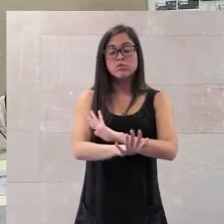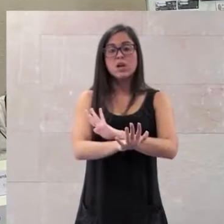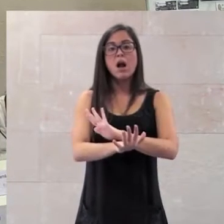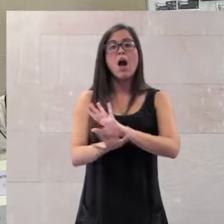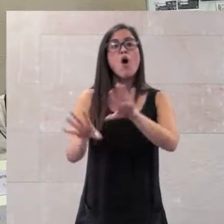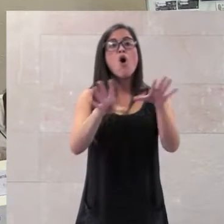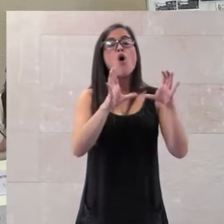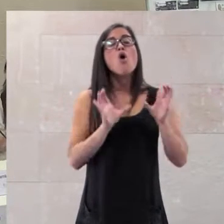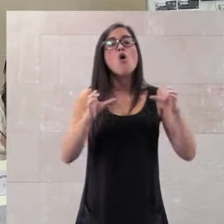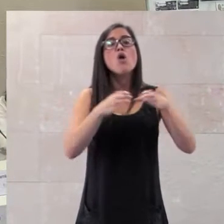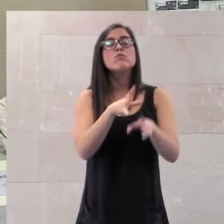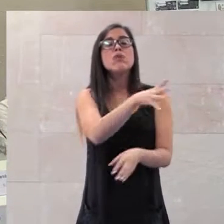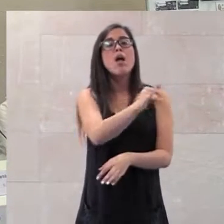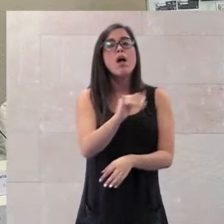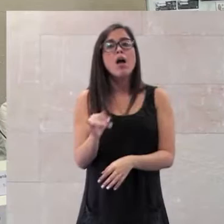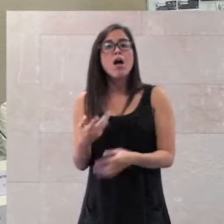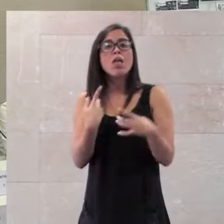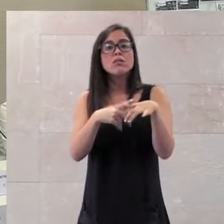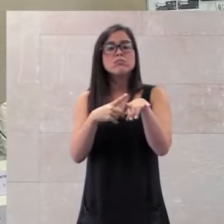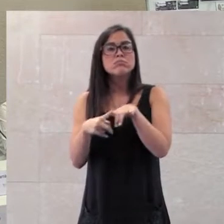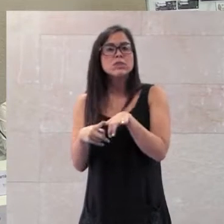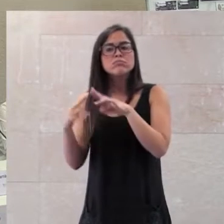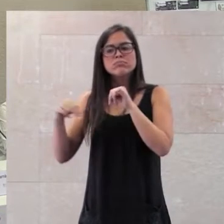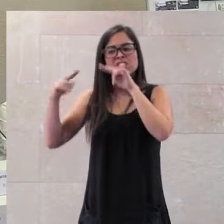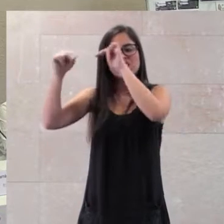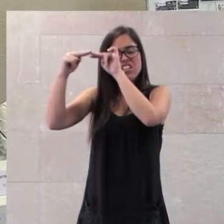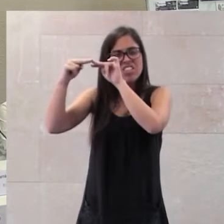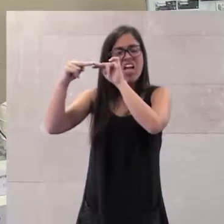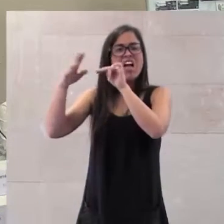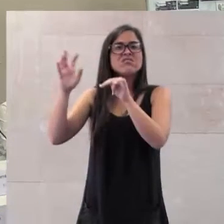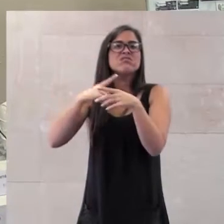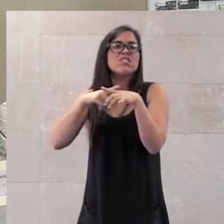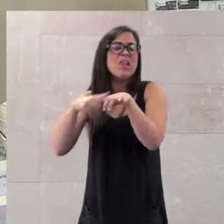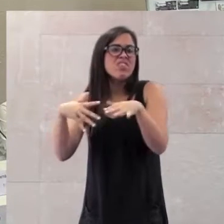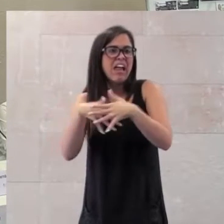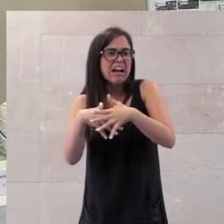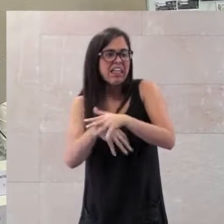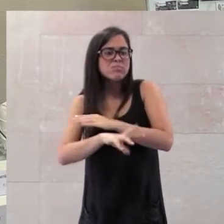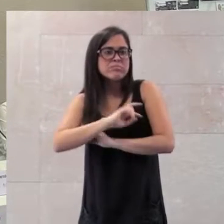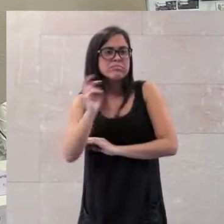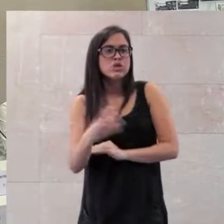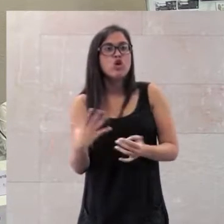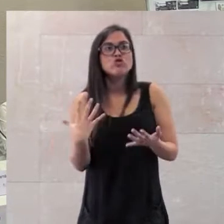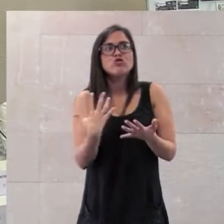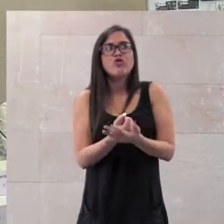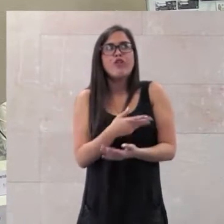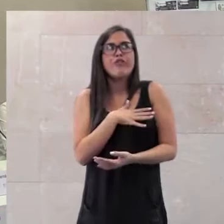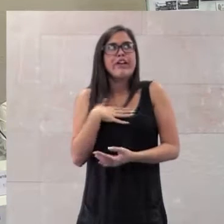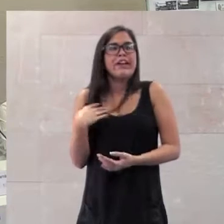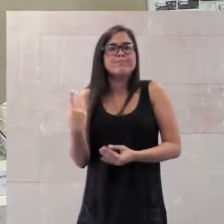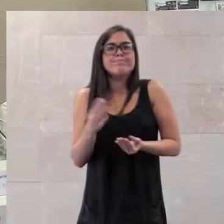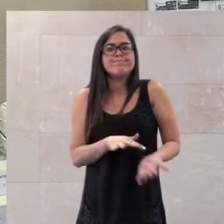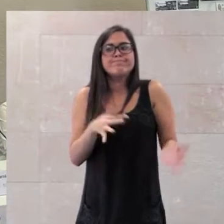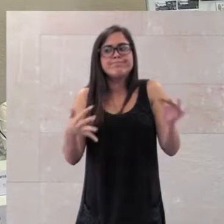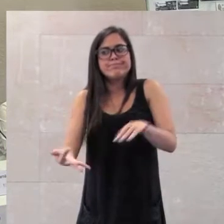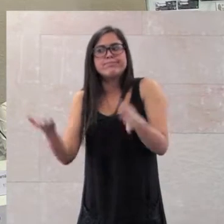hacen grupos de distinta intensidad, de distinto compromiso, se hacen redes, igual no todo lo que se quisiera, pero a